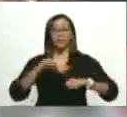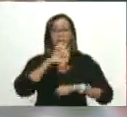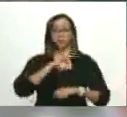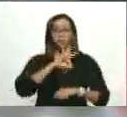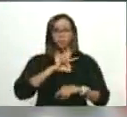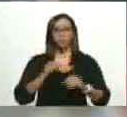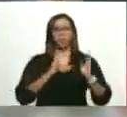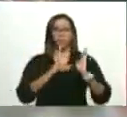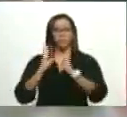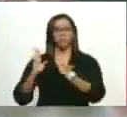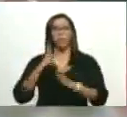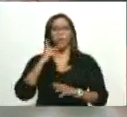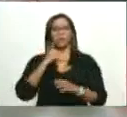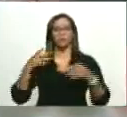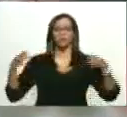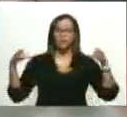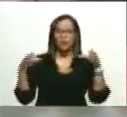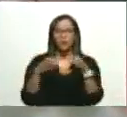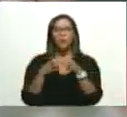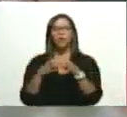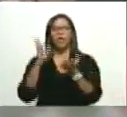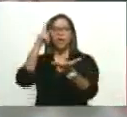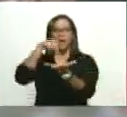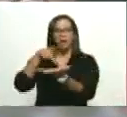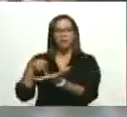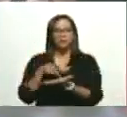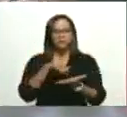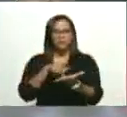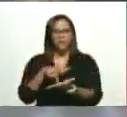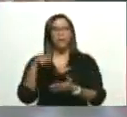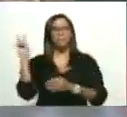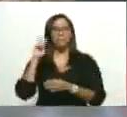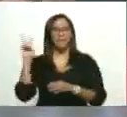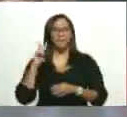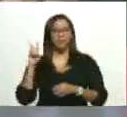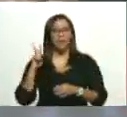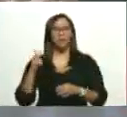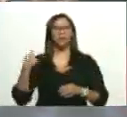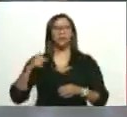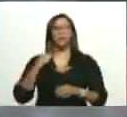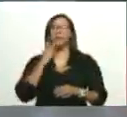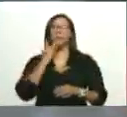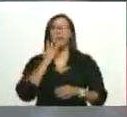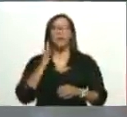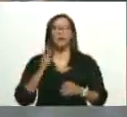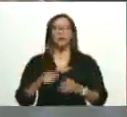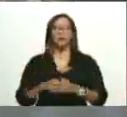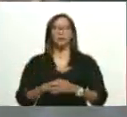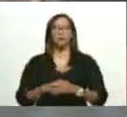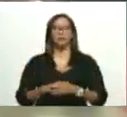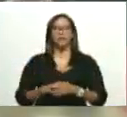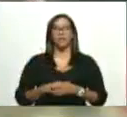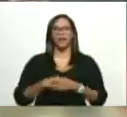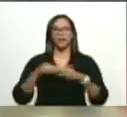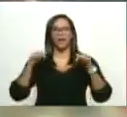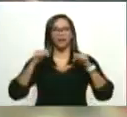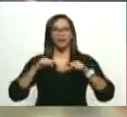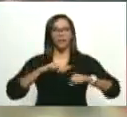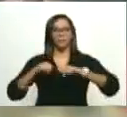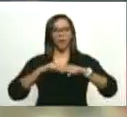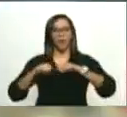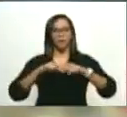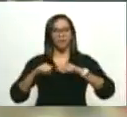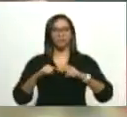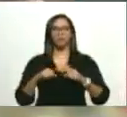organizaciones políticas que se han congregado también aquí en Venezuela. Tendremos, por ejemplo, en este marco a Movimientos de